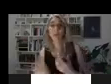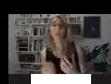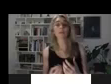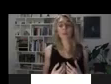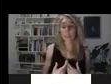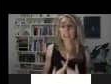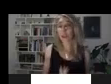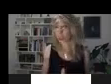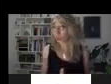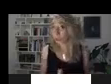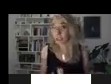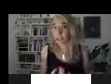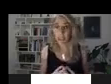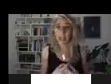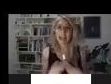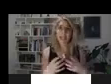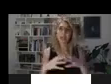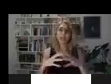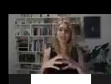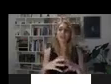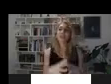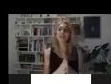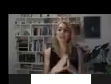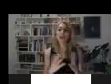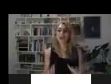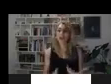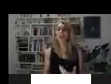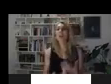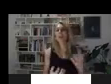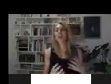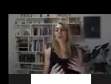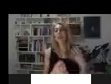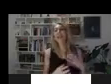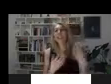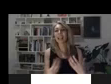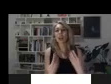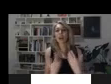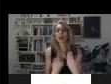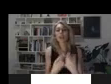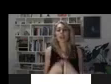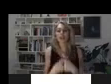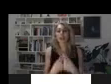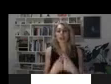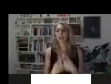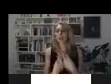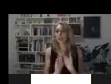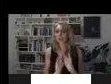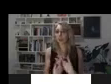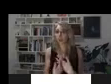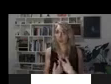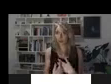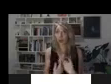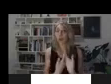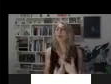mejor pueden desarrollar su estrategia. El veredicto histórico-artístico, esto es, ¿qué es lo que están diciendo